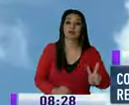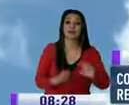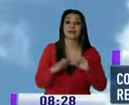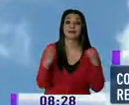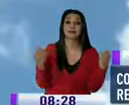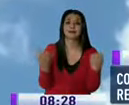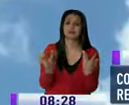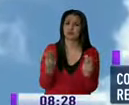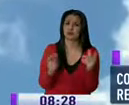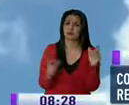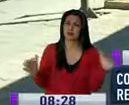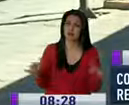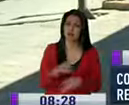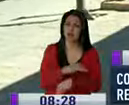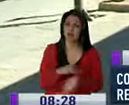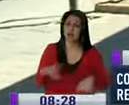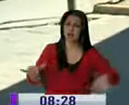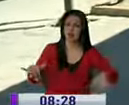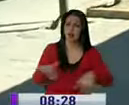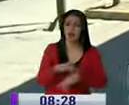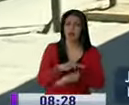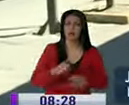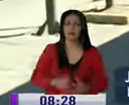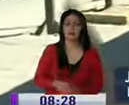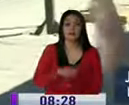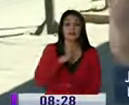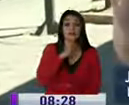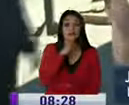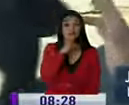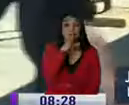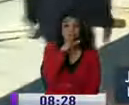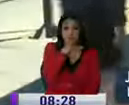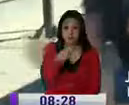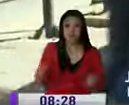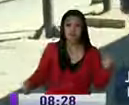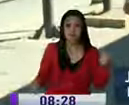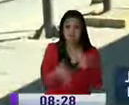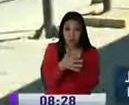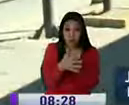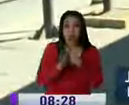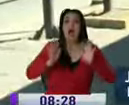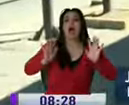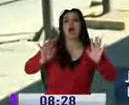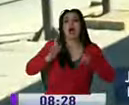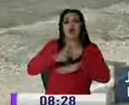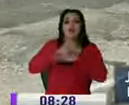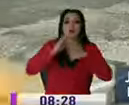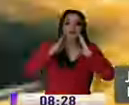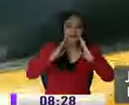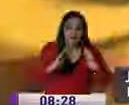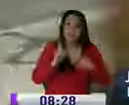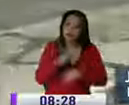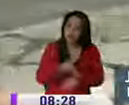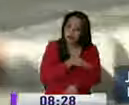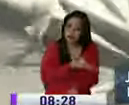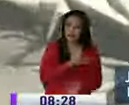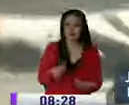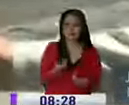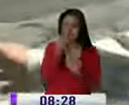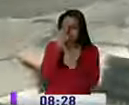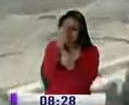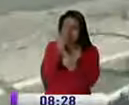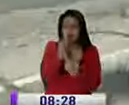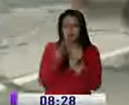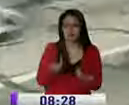gran afluencia de personas. Como siempre, después de que pasan las cosas, toman los correctivos. No respetan, ¿no? Y el problema es